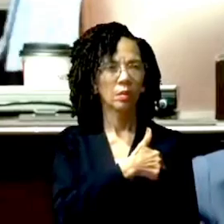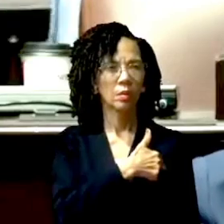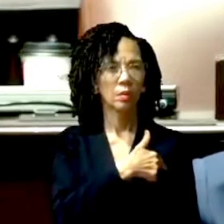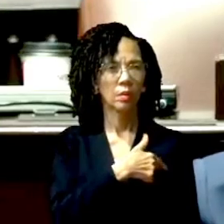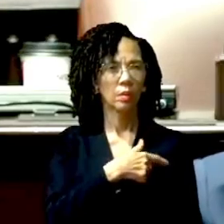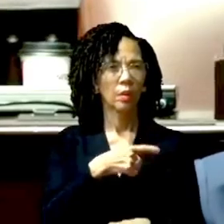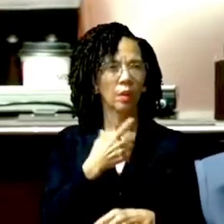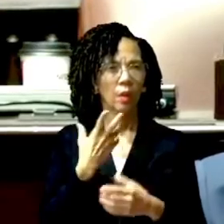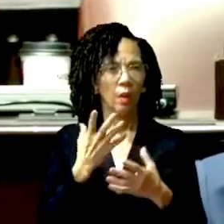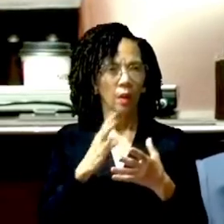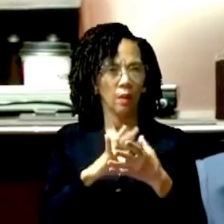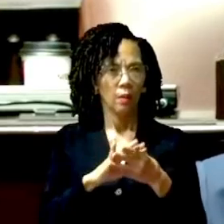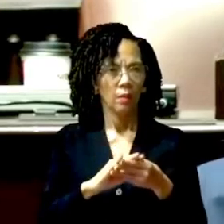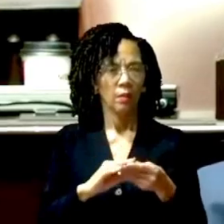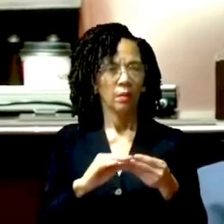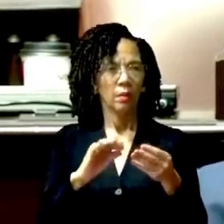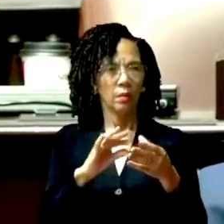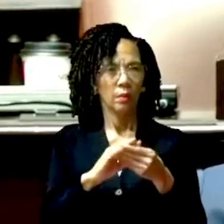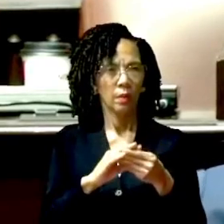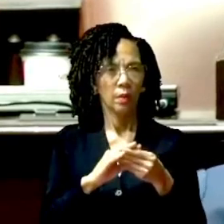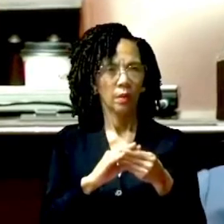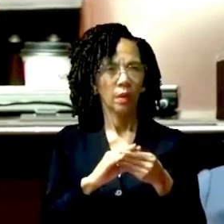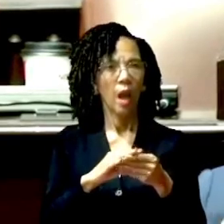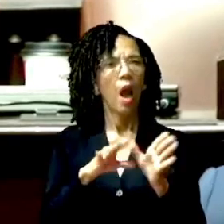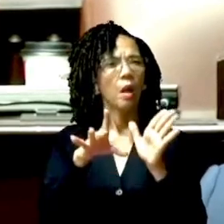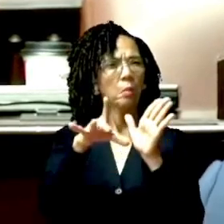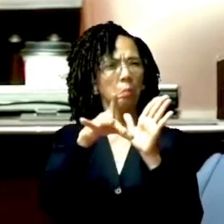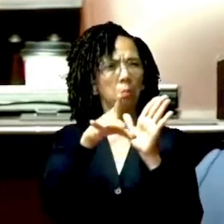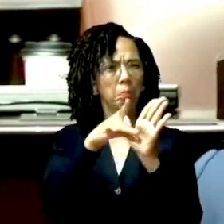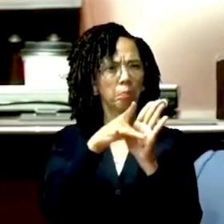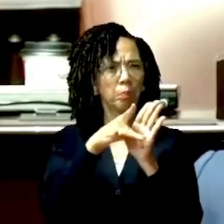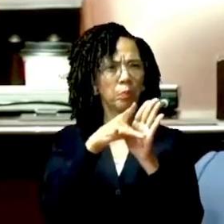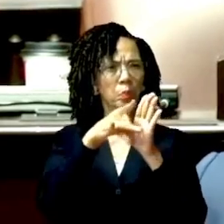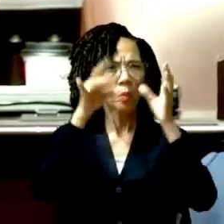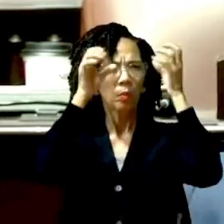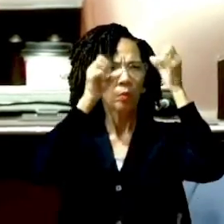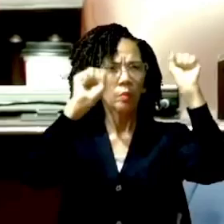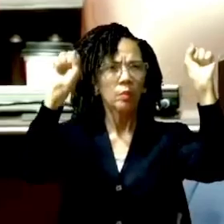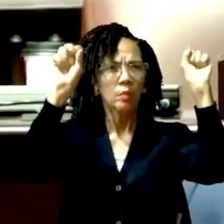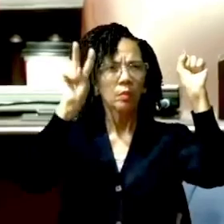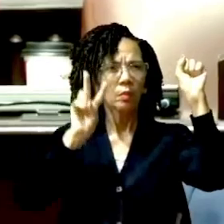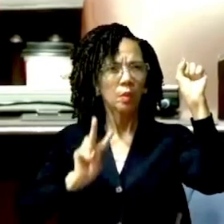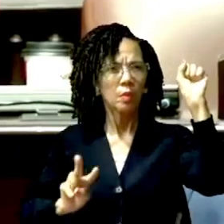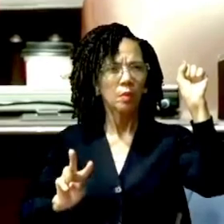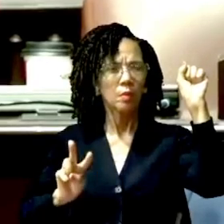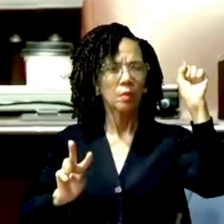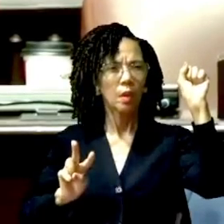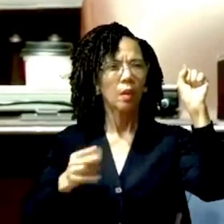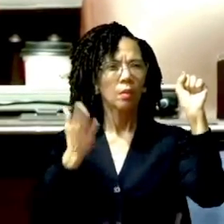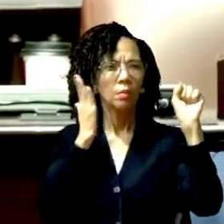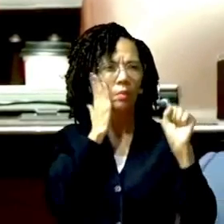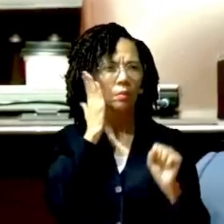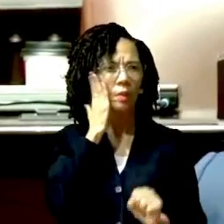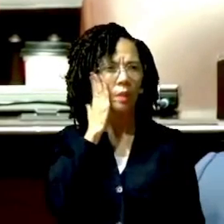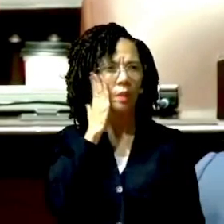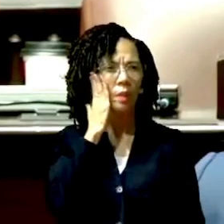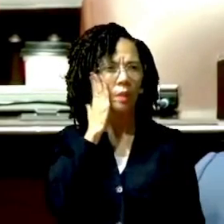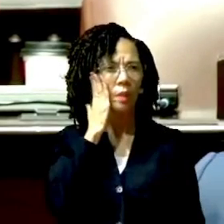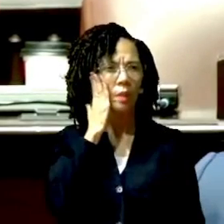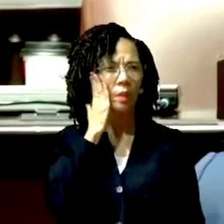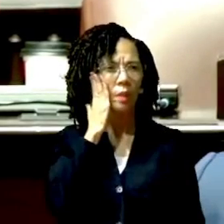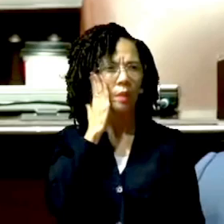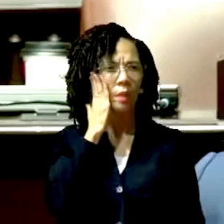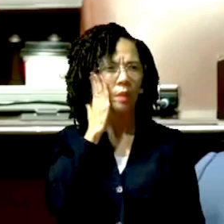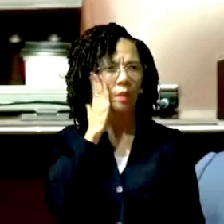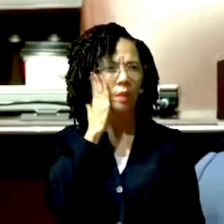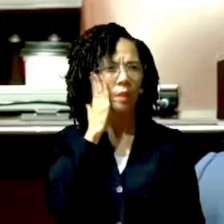elecciones en Venezuela. Y no se trata de eso, se trata de que cada uno de los que estamos aquí presentes, fruto de un